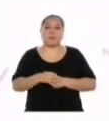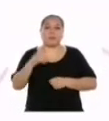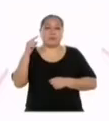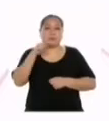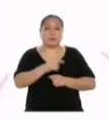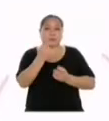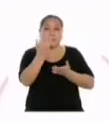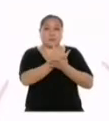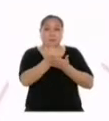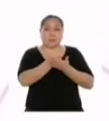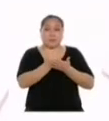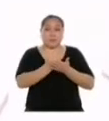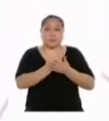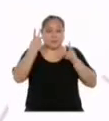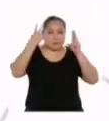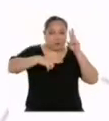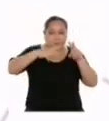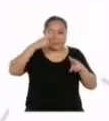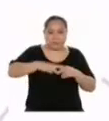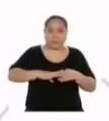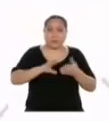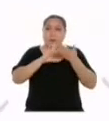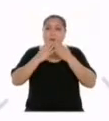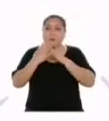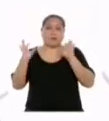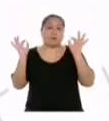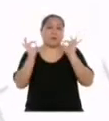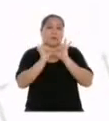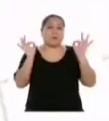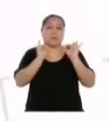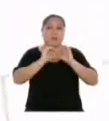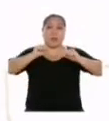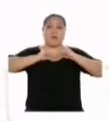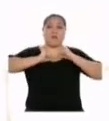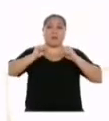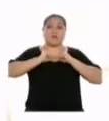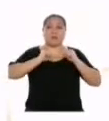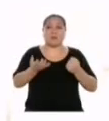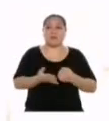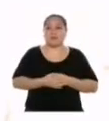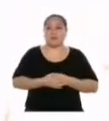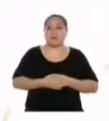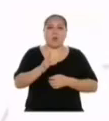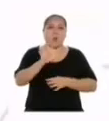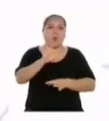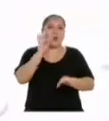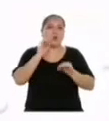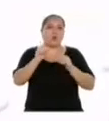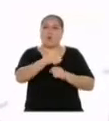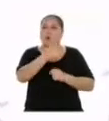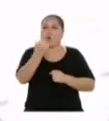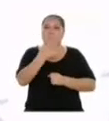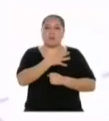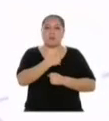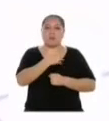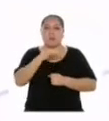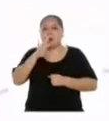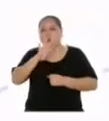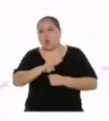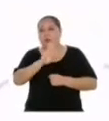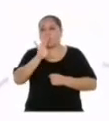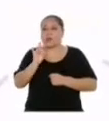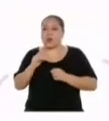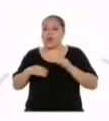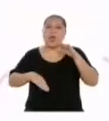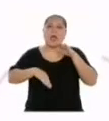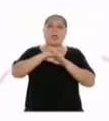En el gráfico sacamos que la población que no realiza ejercicio físico se encuentra en otro intervalo de edad, que es de